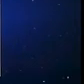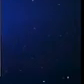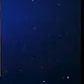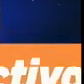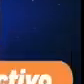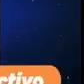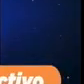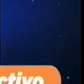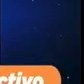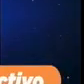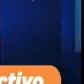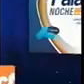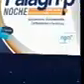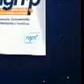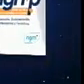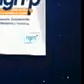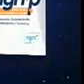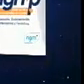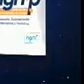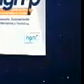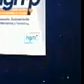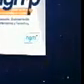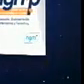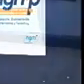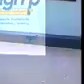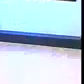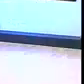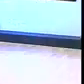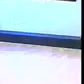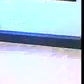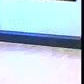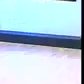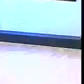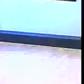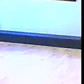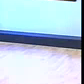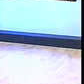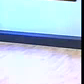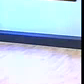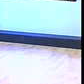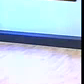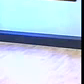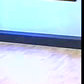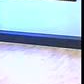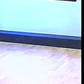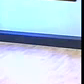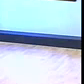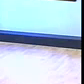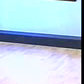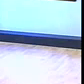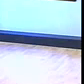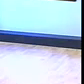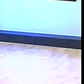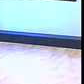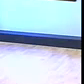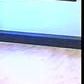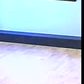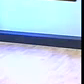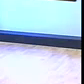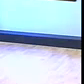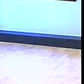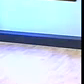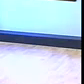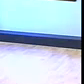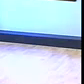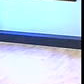noche efectivo. Presenta. Para un día sin tos, Palagrip efectivo. Y cuando vayas a dormir, prueba Palagrip